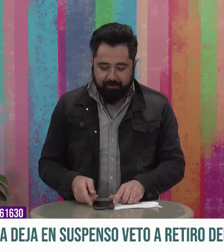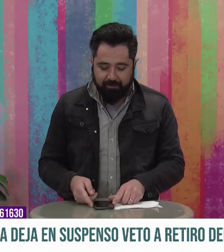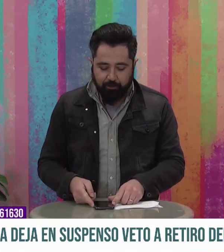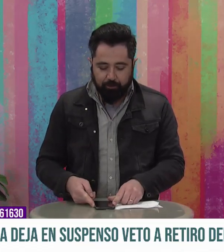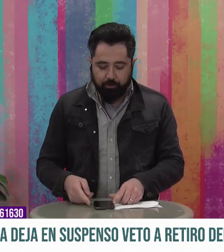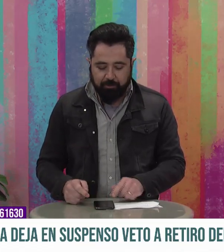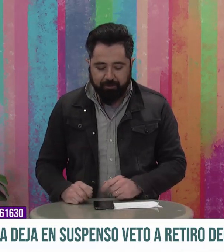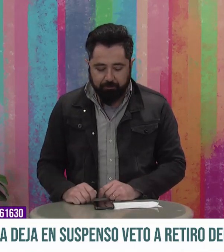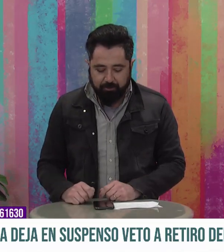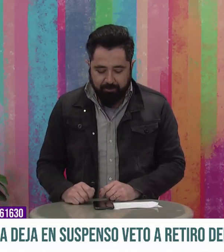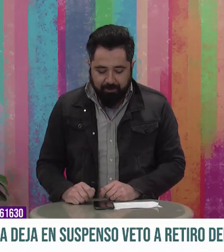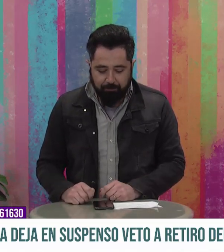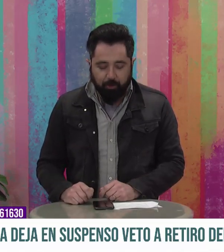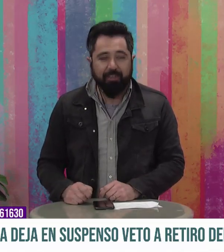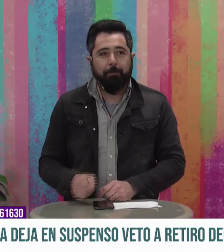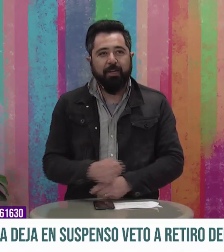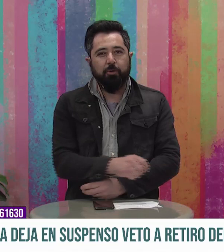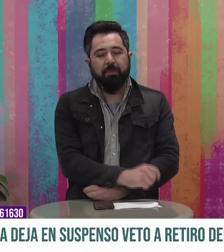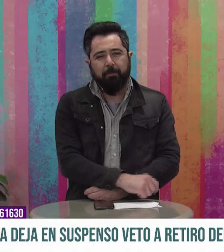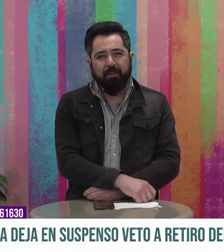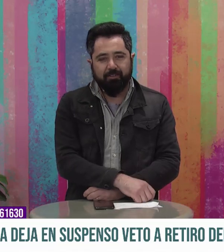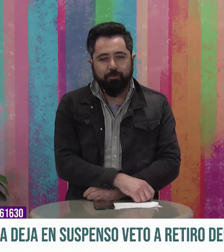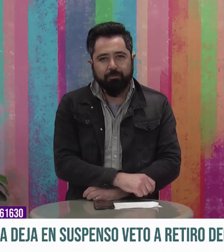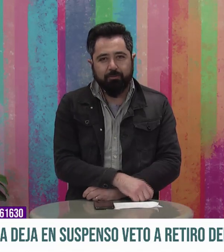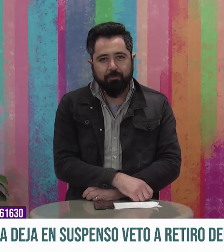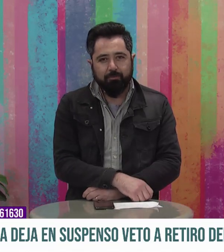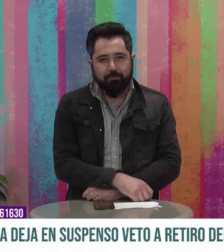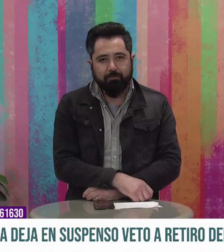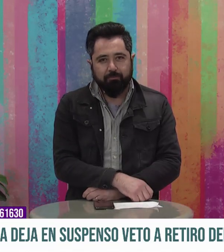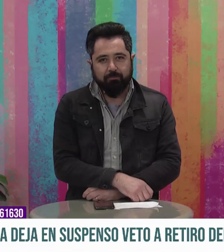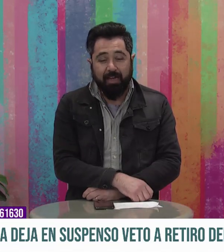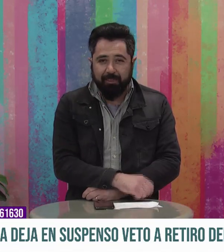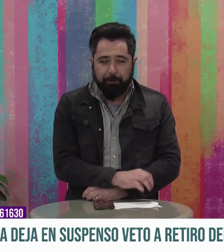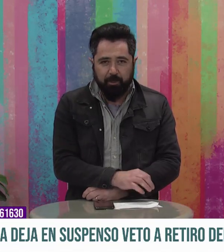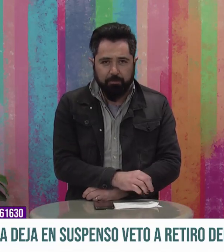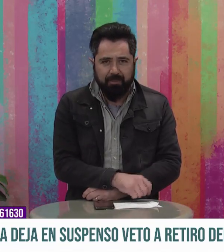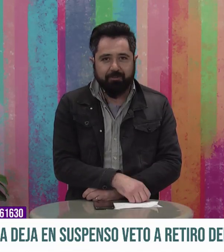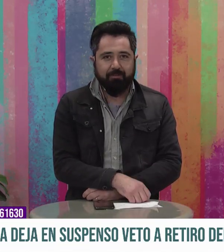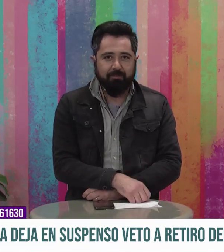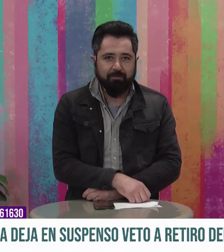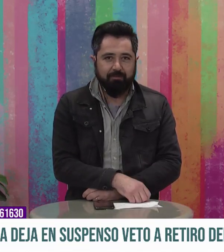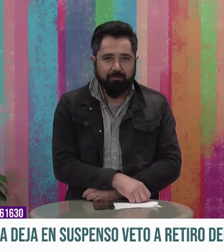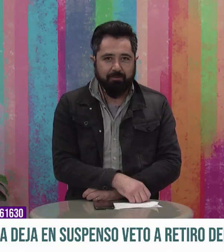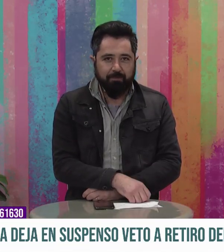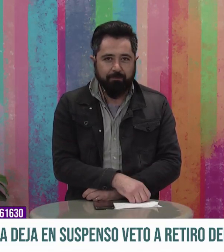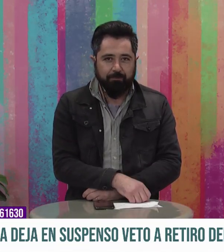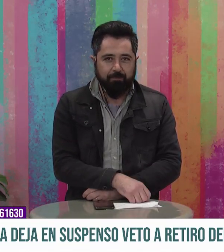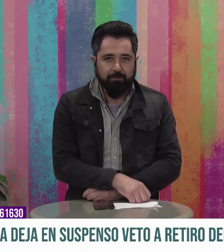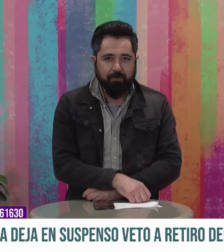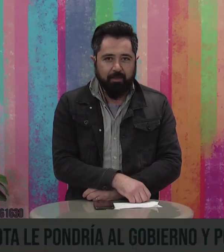ley, que es lo que todos esperamos. Pero hay que esperar un mes para eso. Hay que esperar un mes.